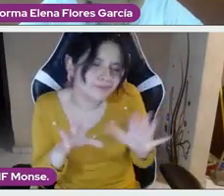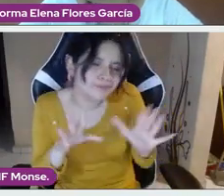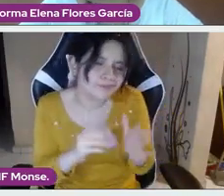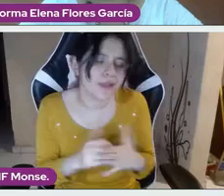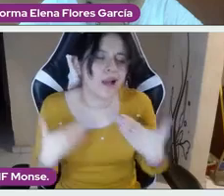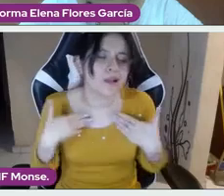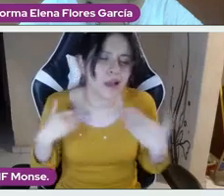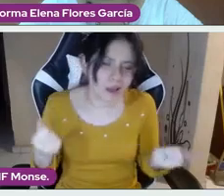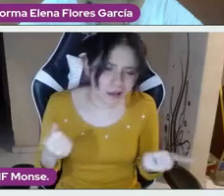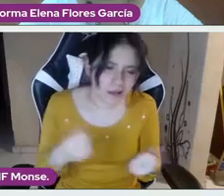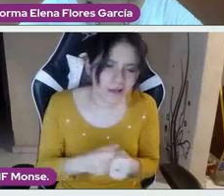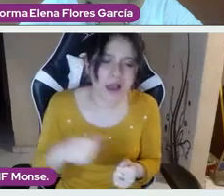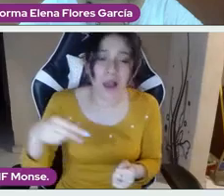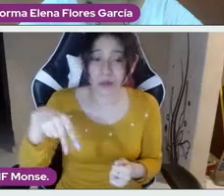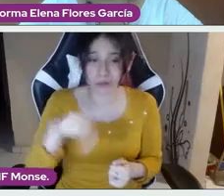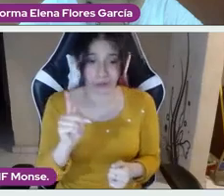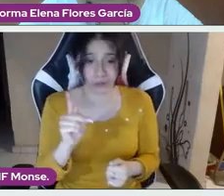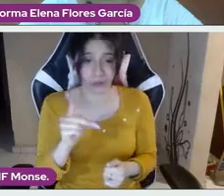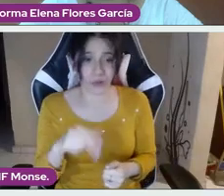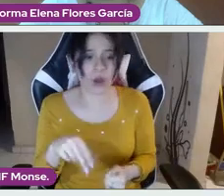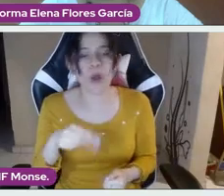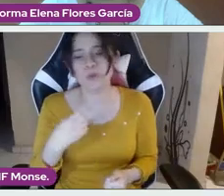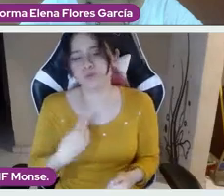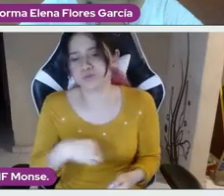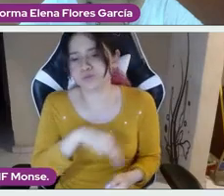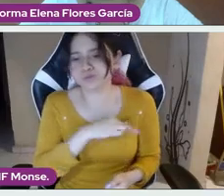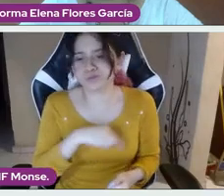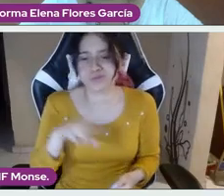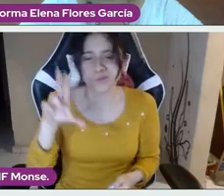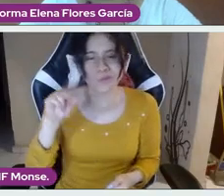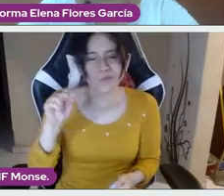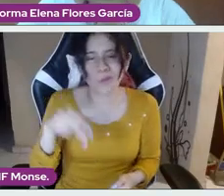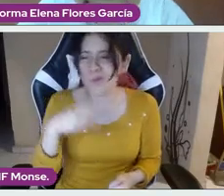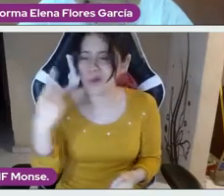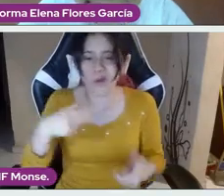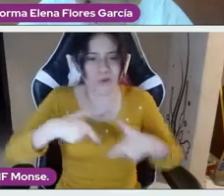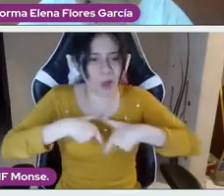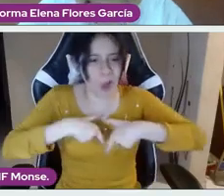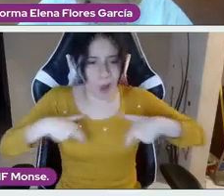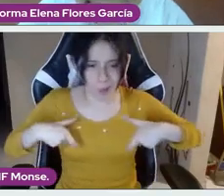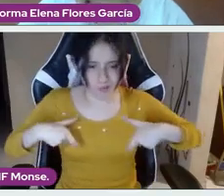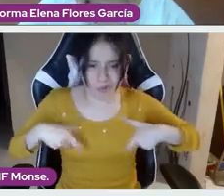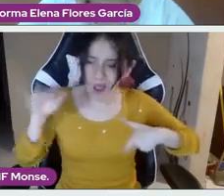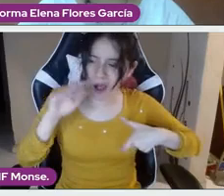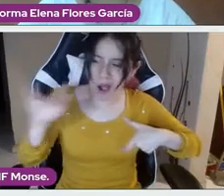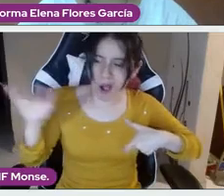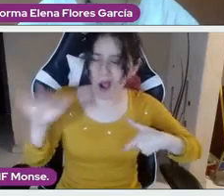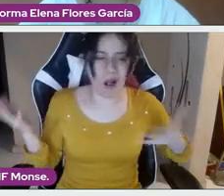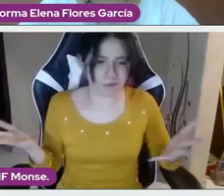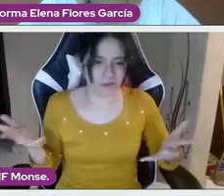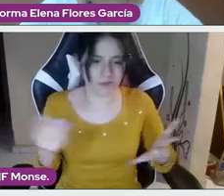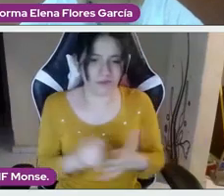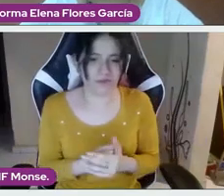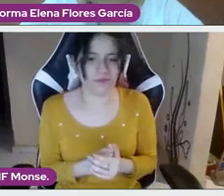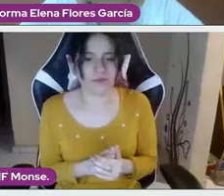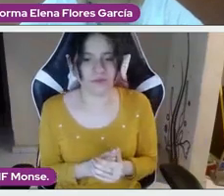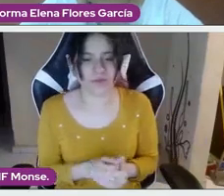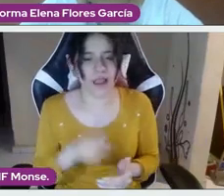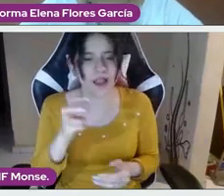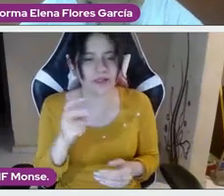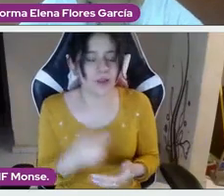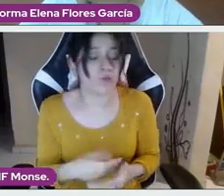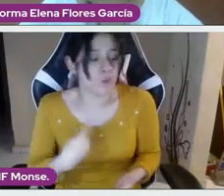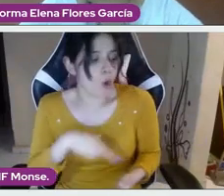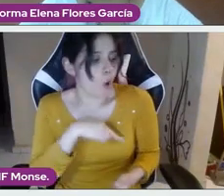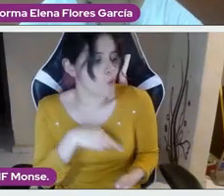como familia, pero no tenemos que etiquetar o hacer que nuestros hijos se coman esas etiquetas